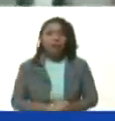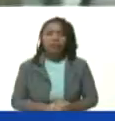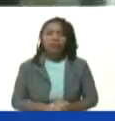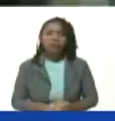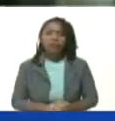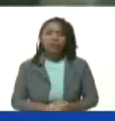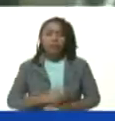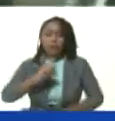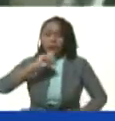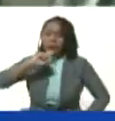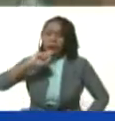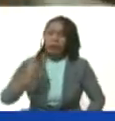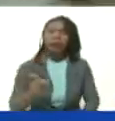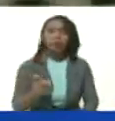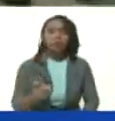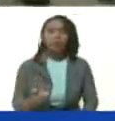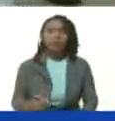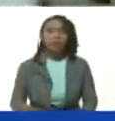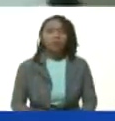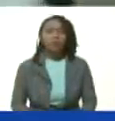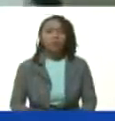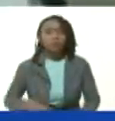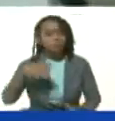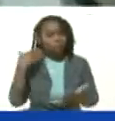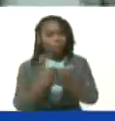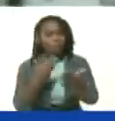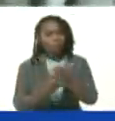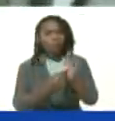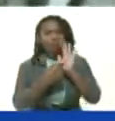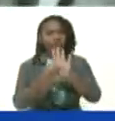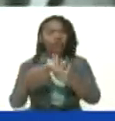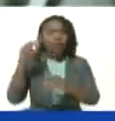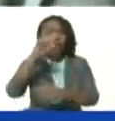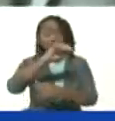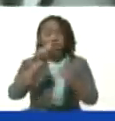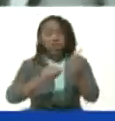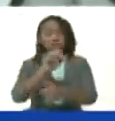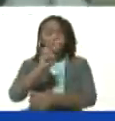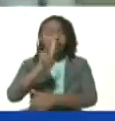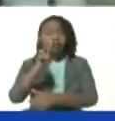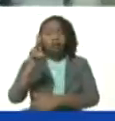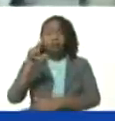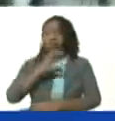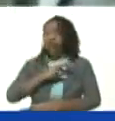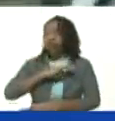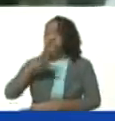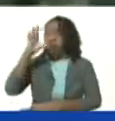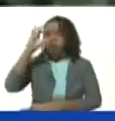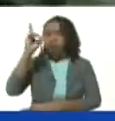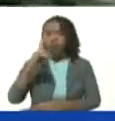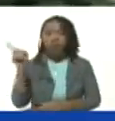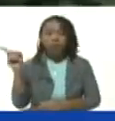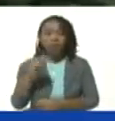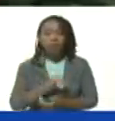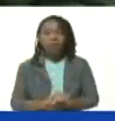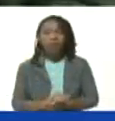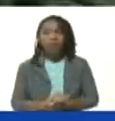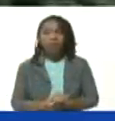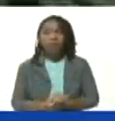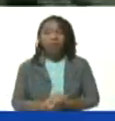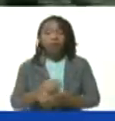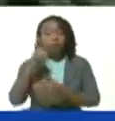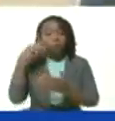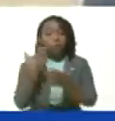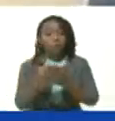por el odio. Mostró la vicepresidenta, señora vicepresidenta, mostró una encuesta